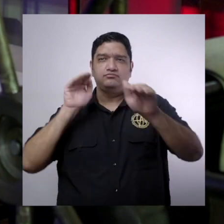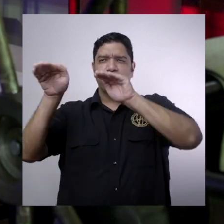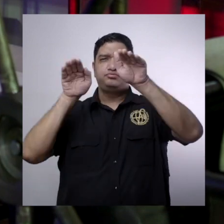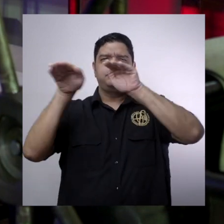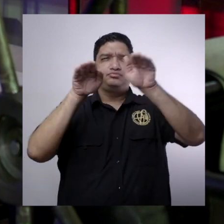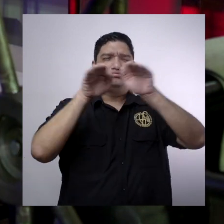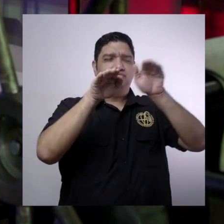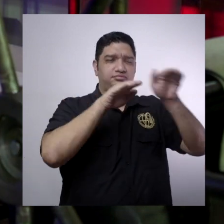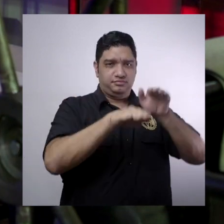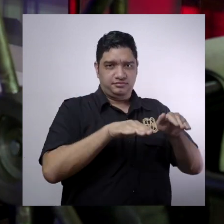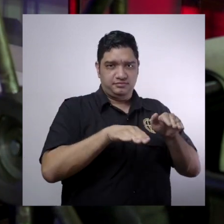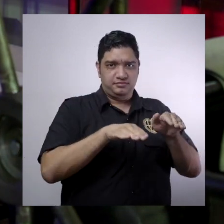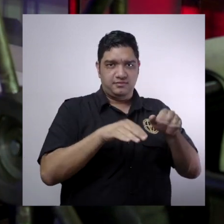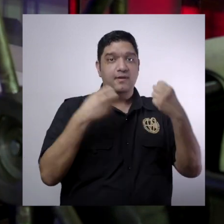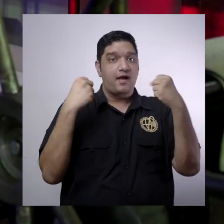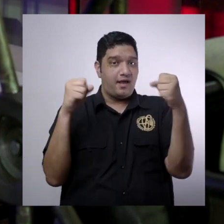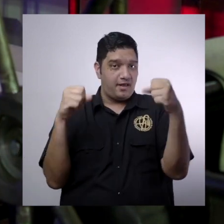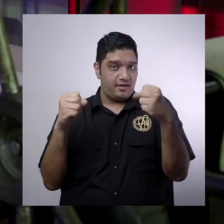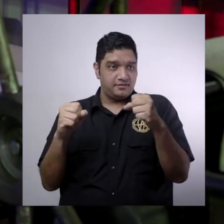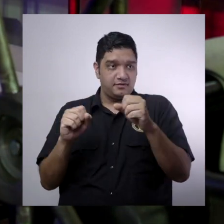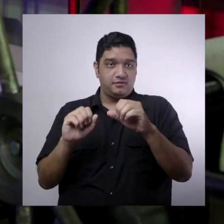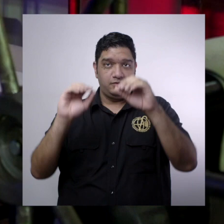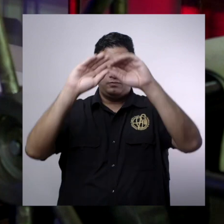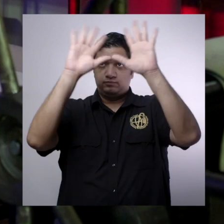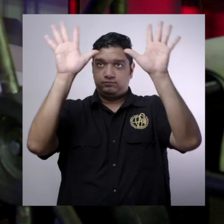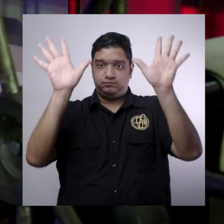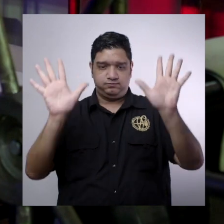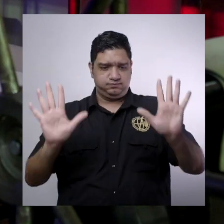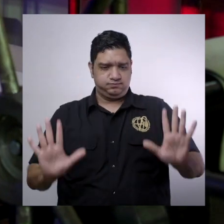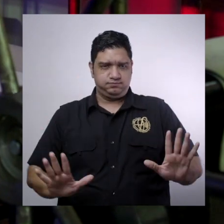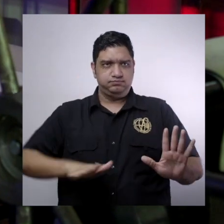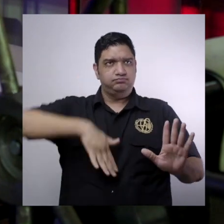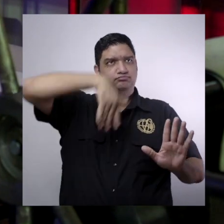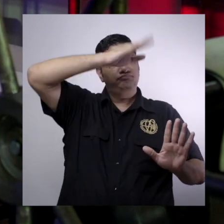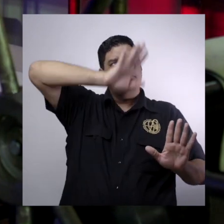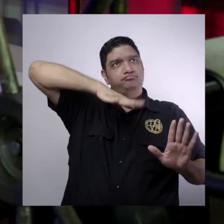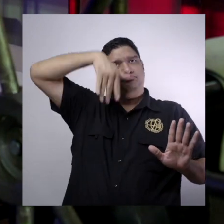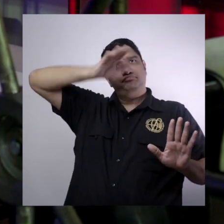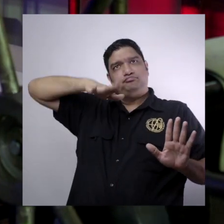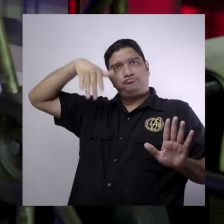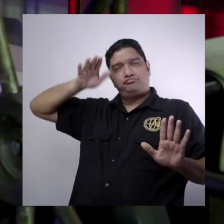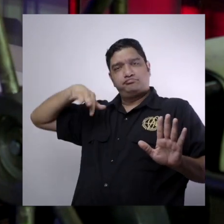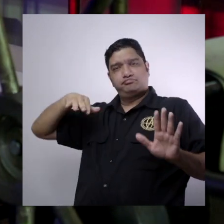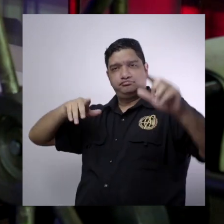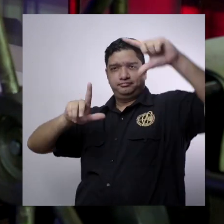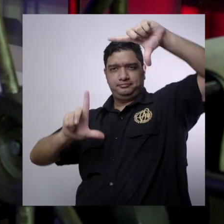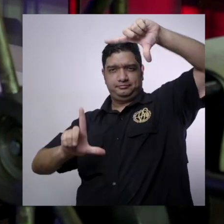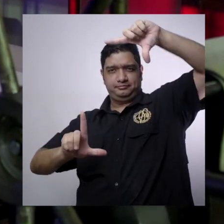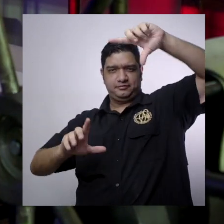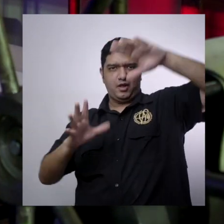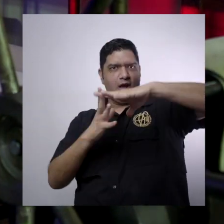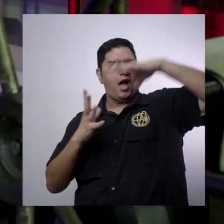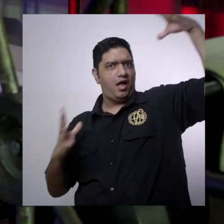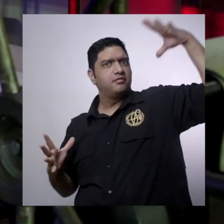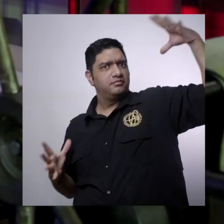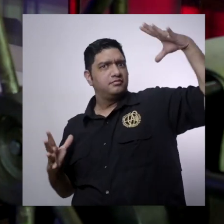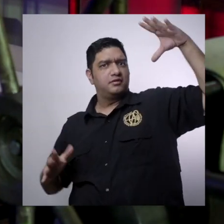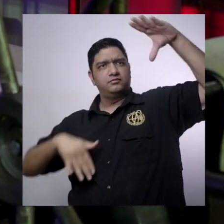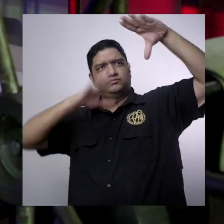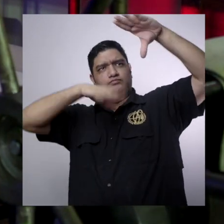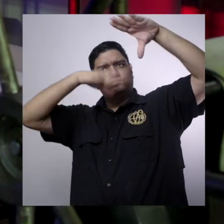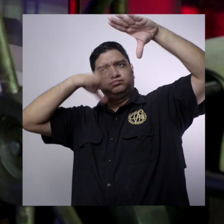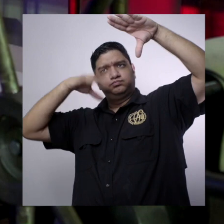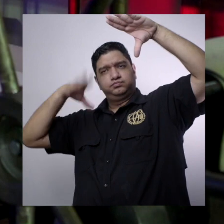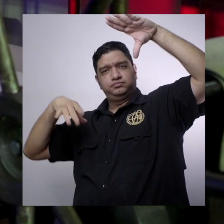para realizar un mural en un nicho que originalmente estaba